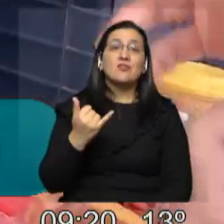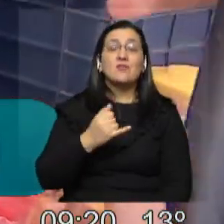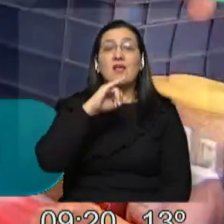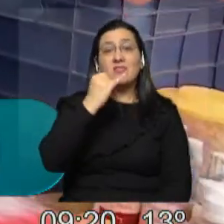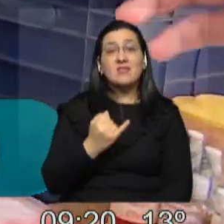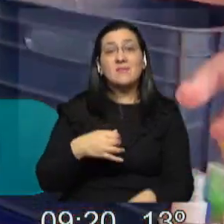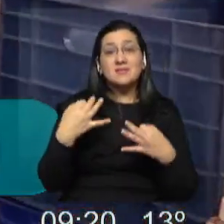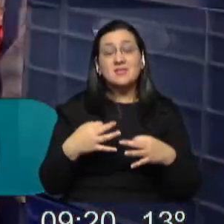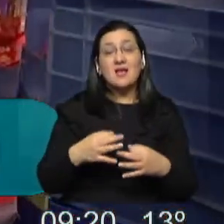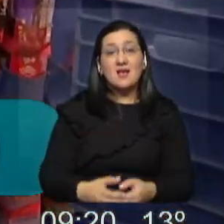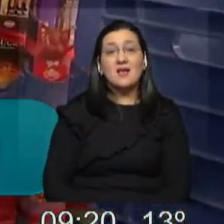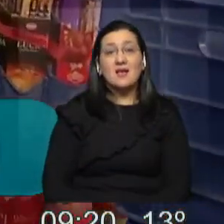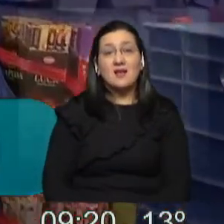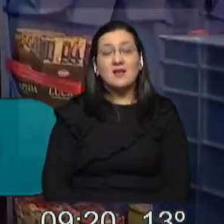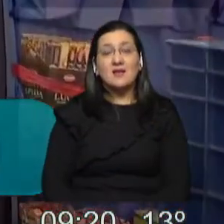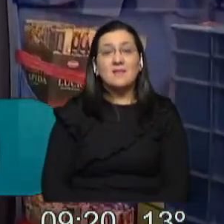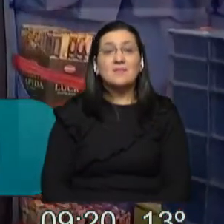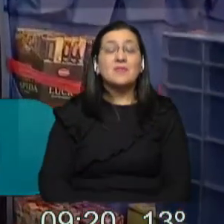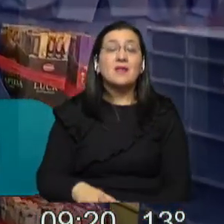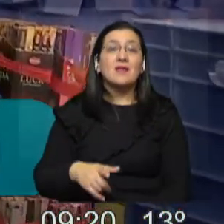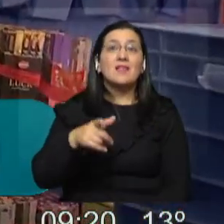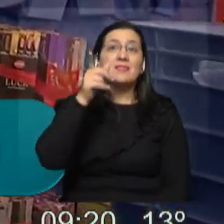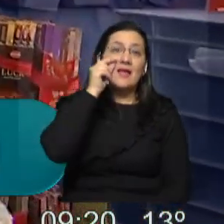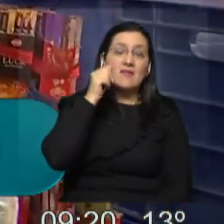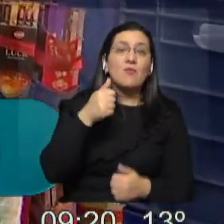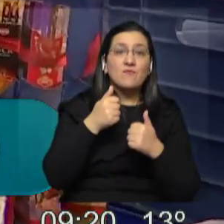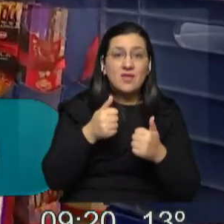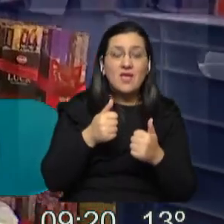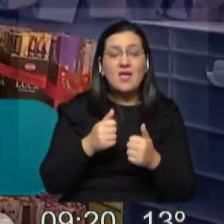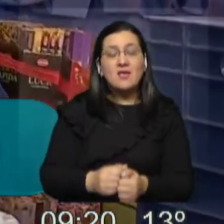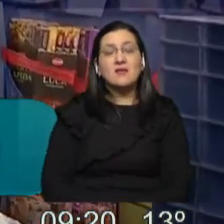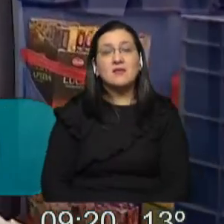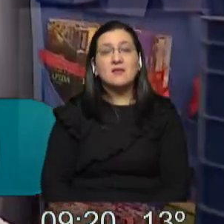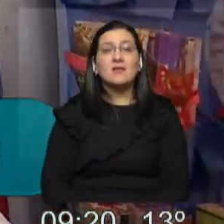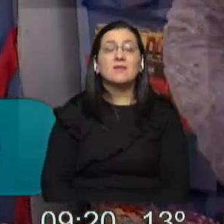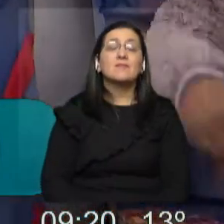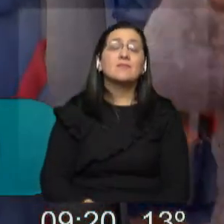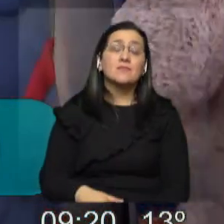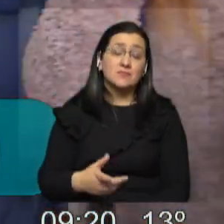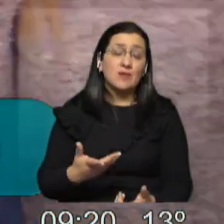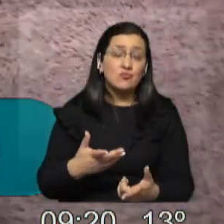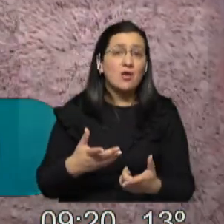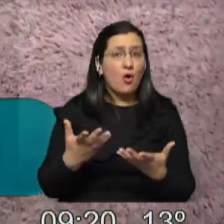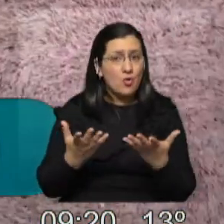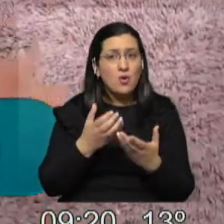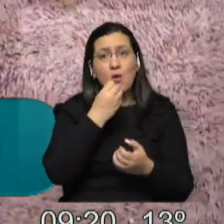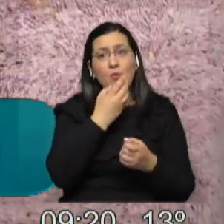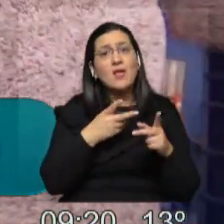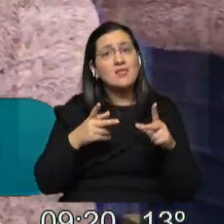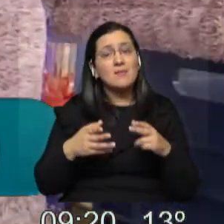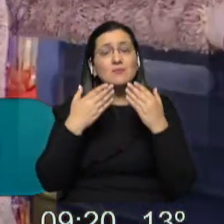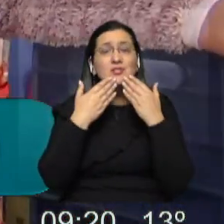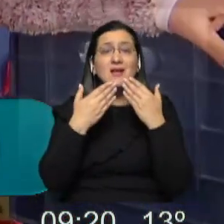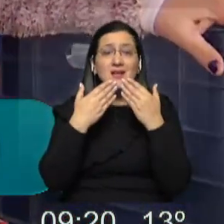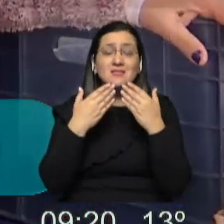A Flor Infante le salieron unos shows en el interior. Tania Tavares viene bárbaro también, ¿no? O sea, nada, estamos como en una gran etapa. Le agradecemos, vecina,